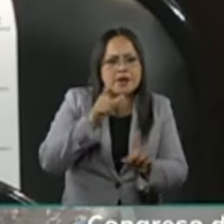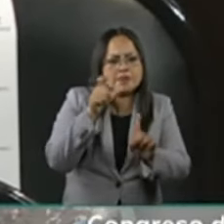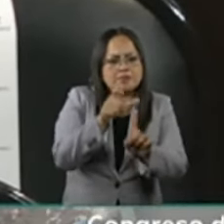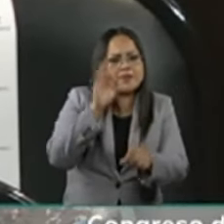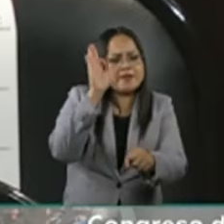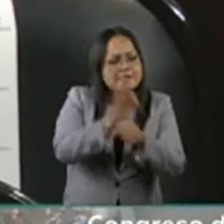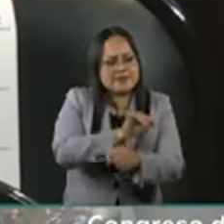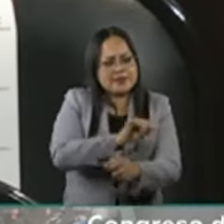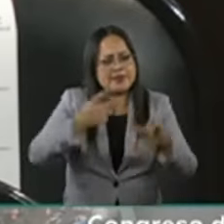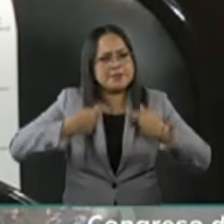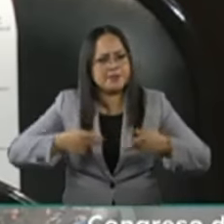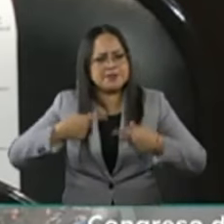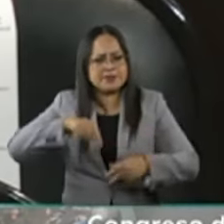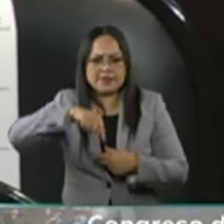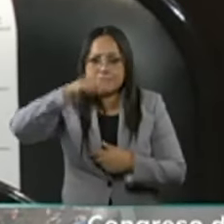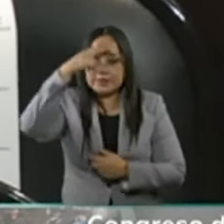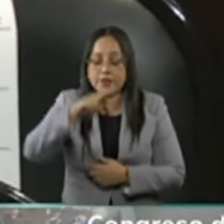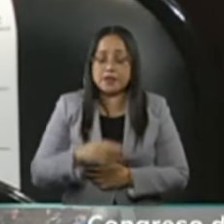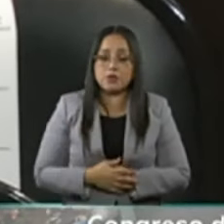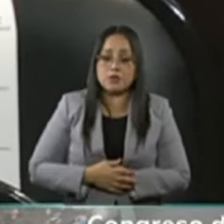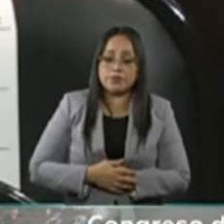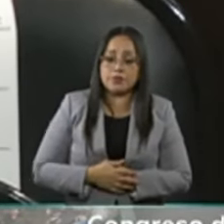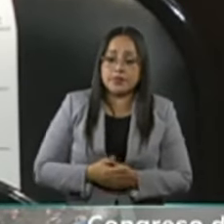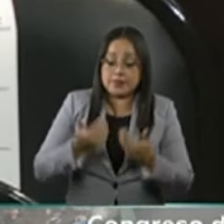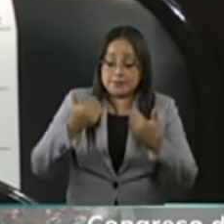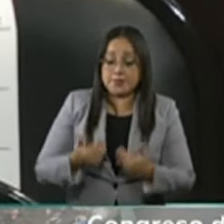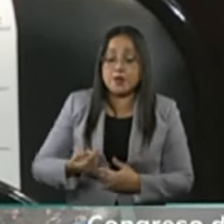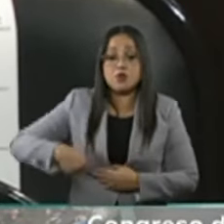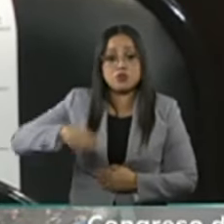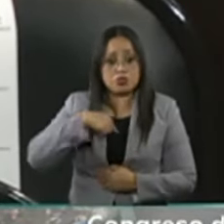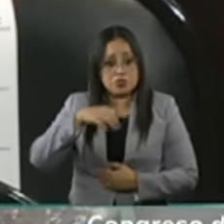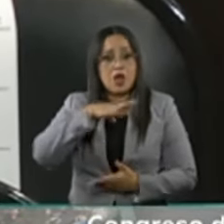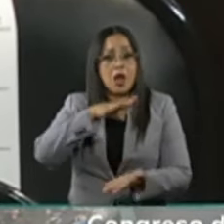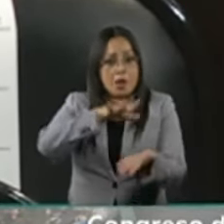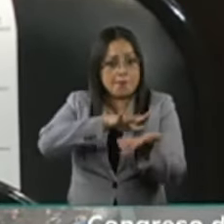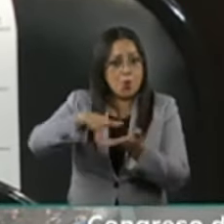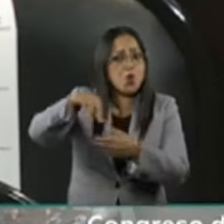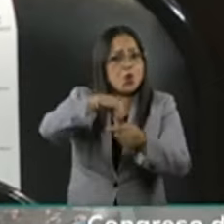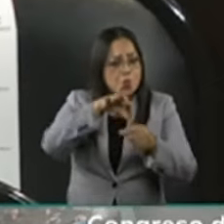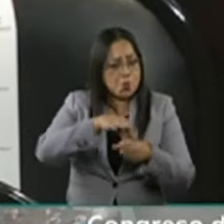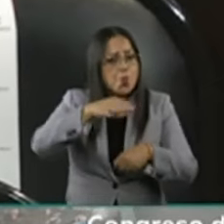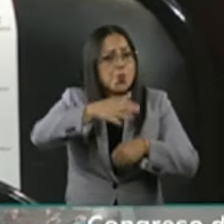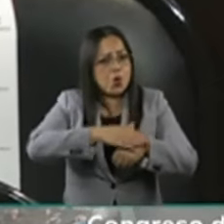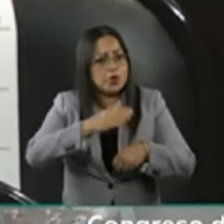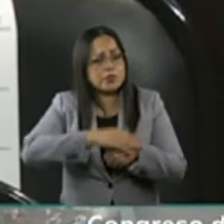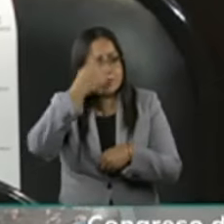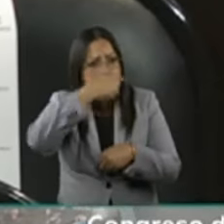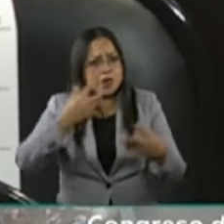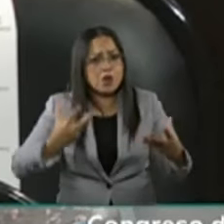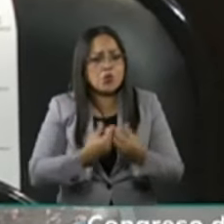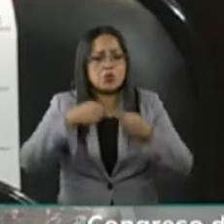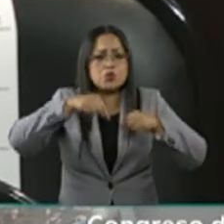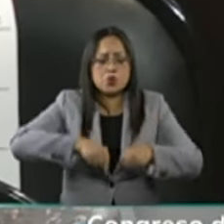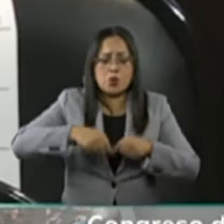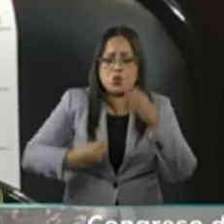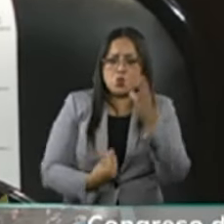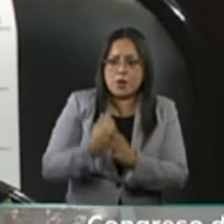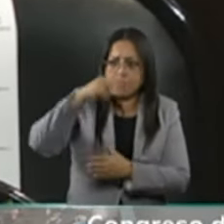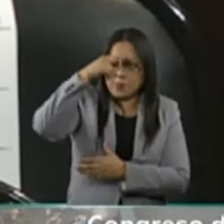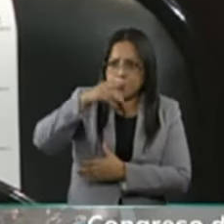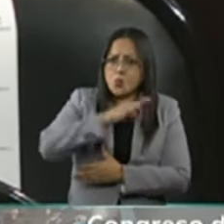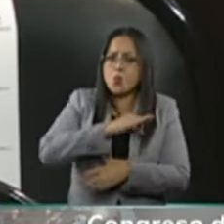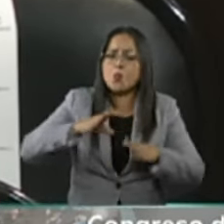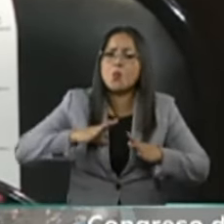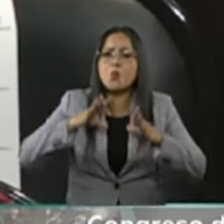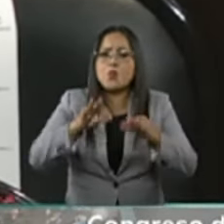personas. Aquí están nuestros votos, presidenta. Aquí están nuestros votos para construir un México nuevo. Están